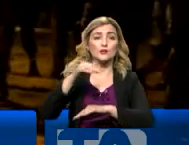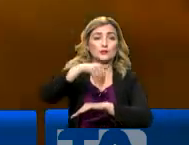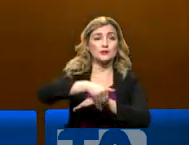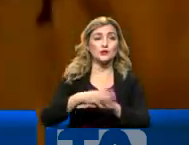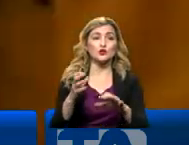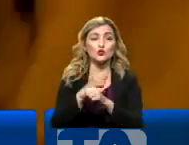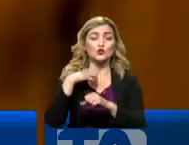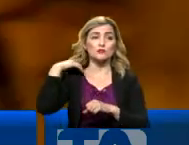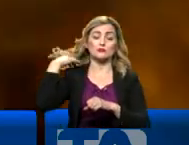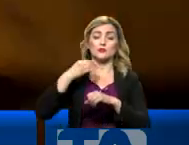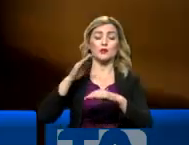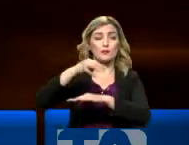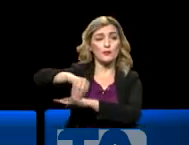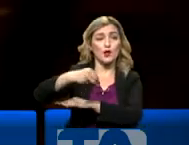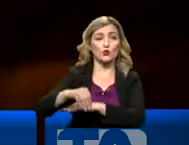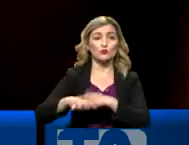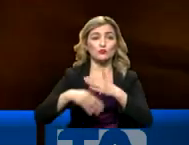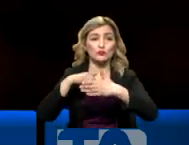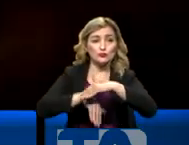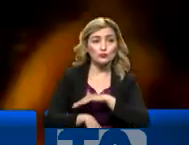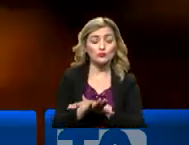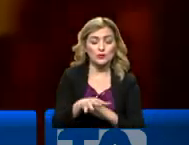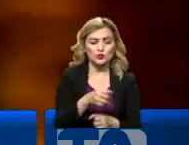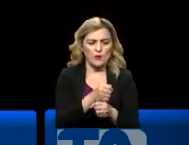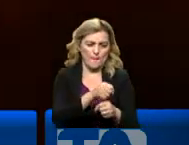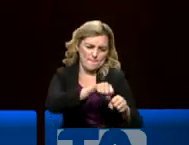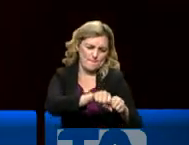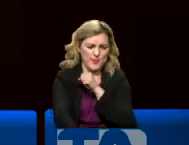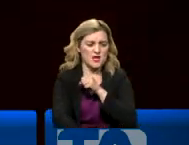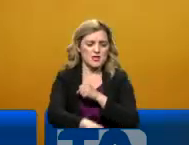miércoles era ingresar rompiendo todas las seguridades.